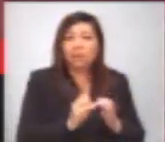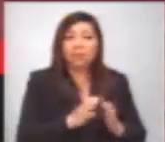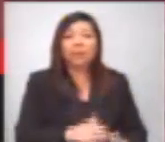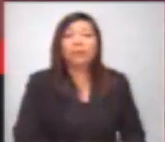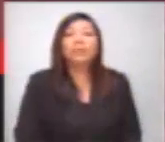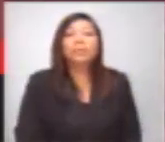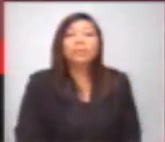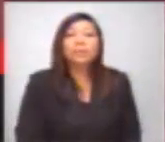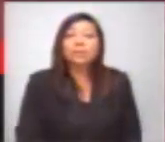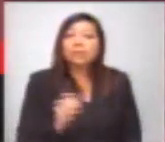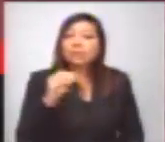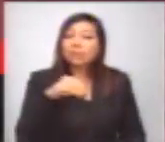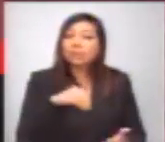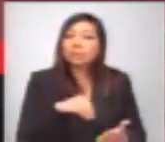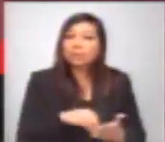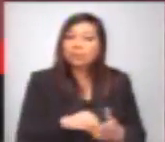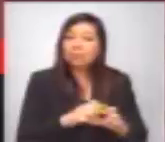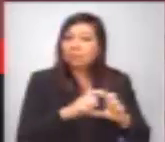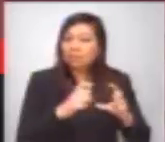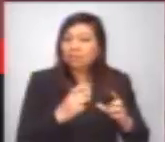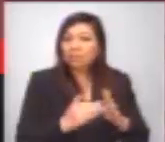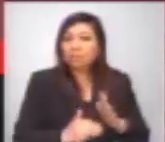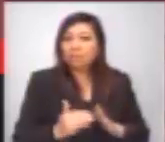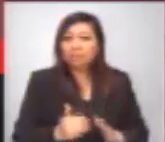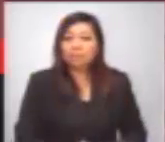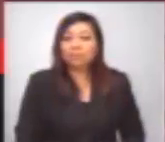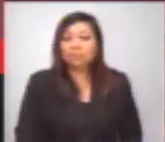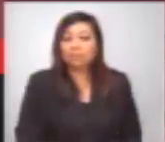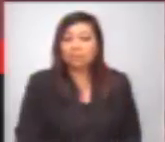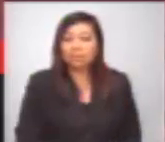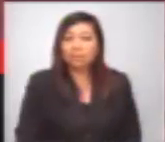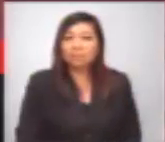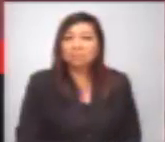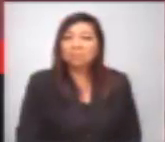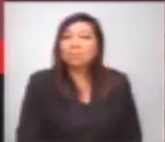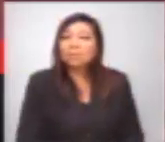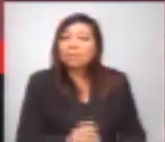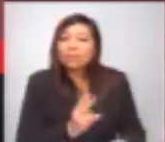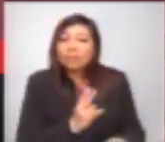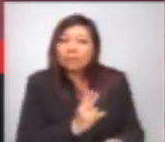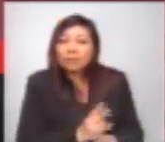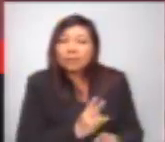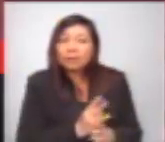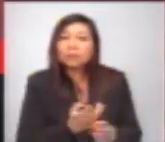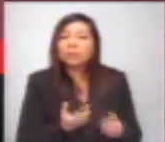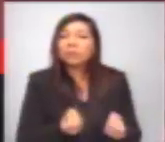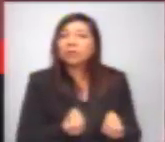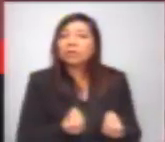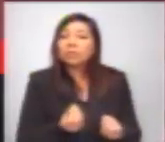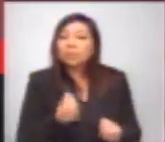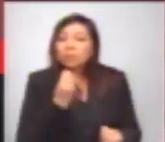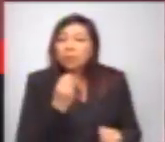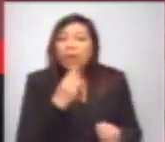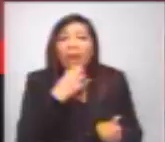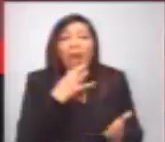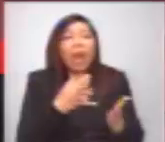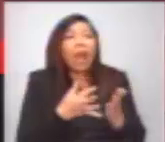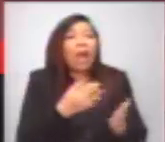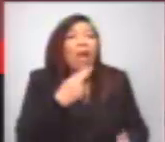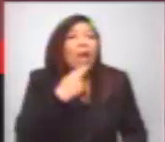claro. Pero usted le pone un letrero bien grande arriba y le dice, señores, consumir